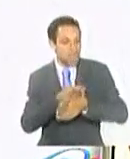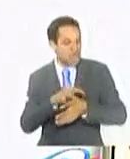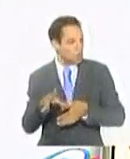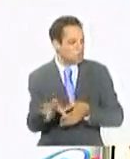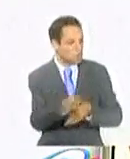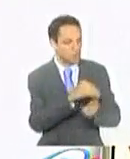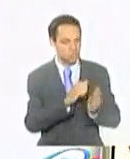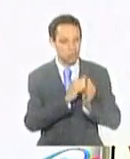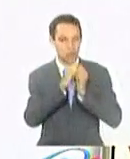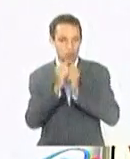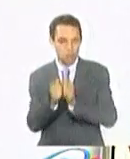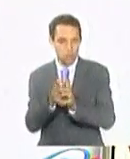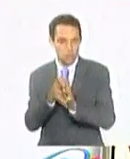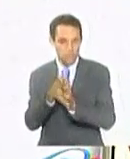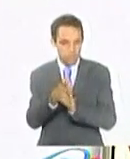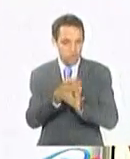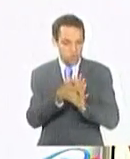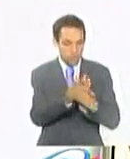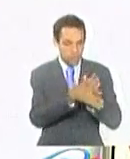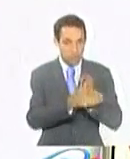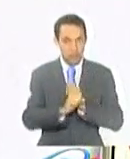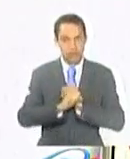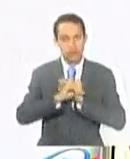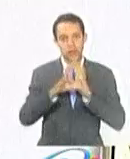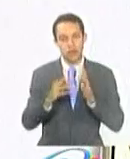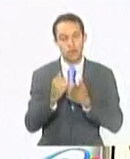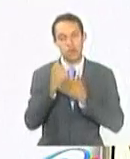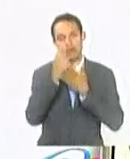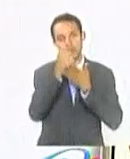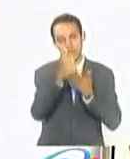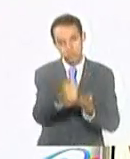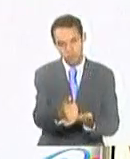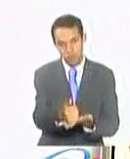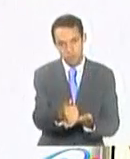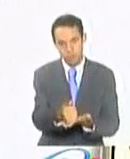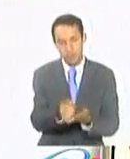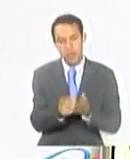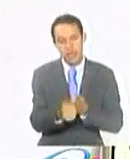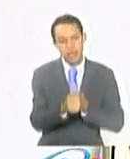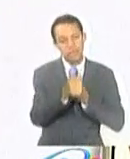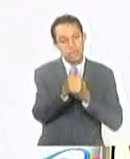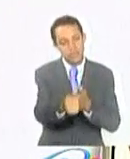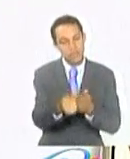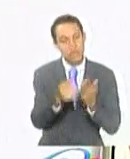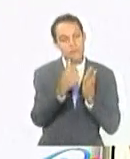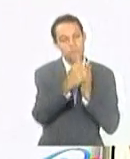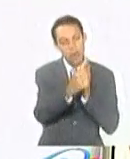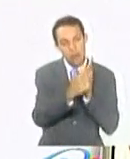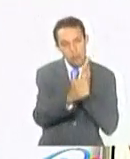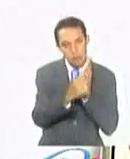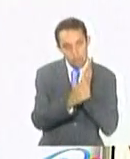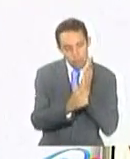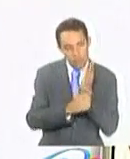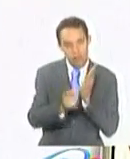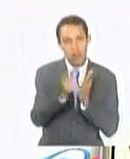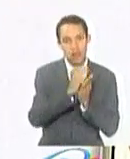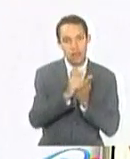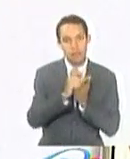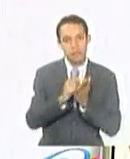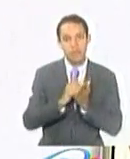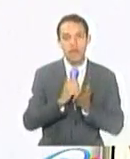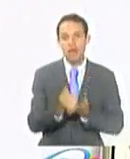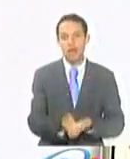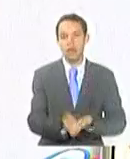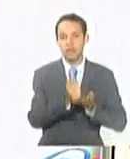semana para que les ayuden como una guía como una orientación como un medio